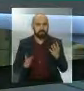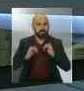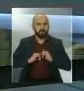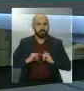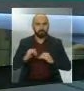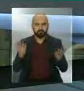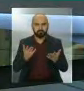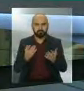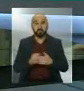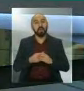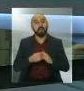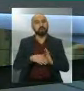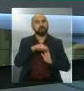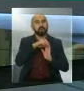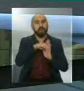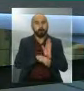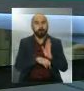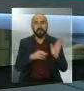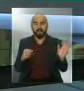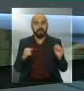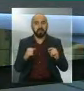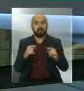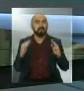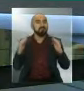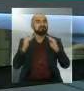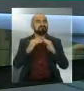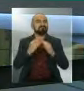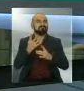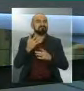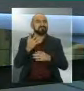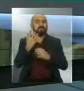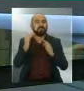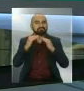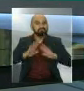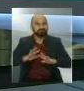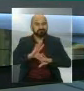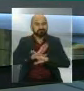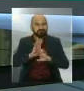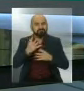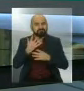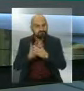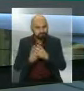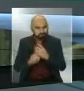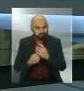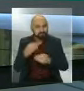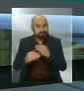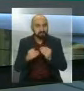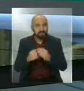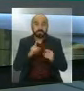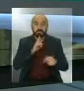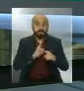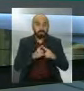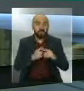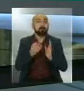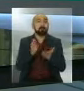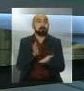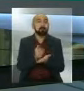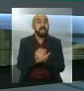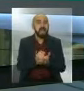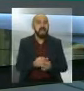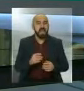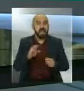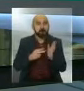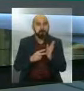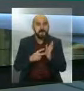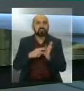El programa, quiero decir, de desconfinamiento denominado Plan Paso a Paso, en la medida en que se mantengan positivas las cifras en cuanto a disminución de